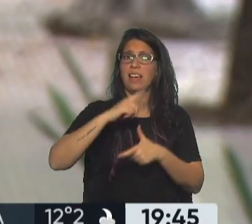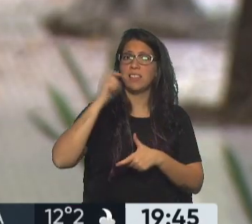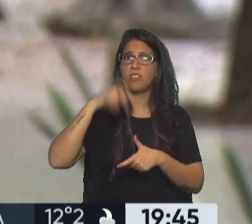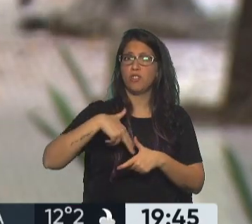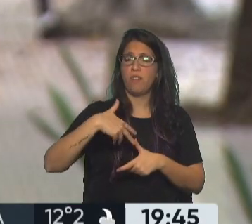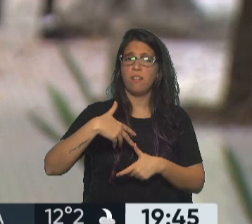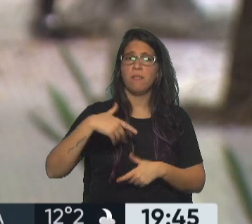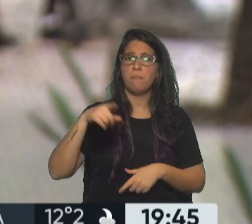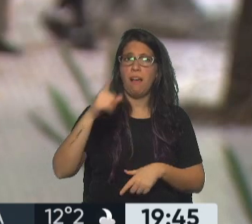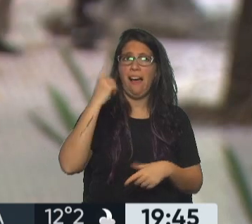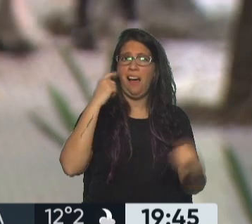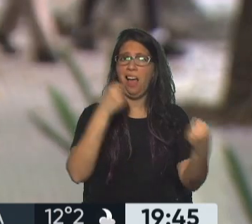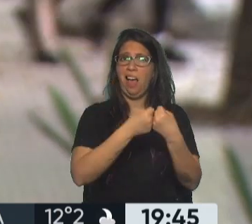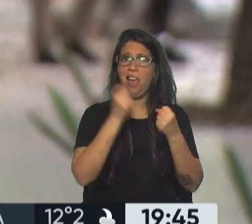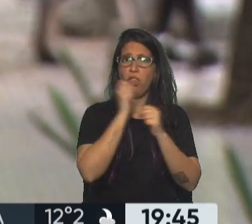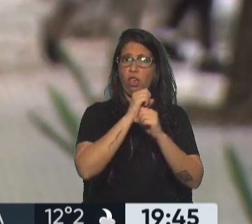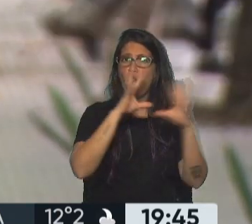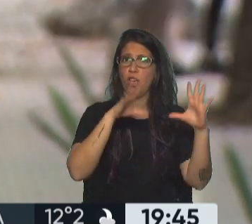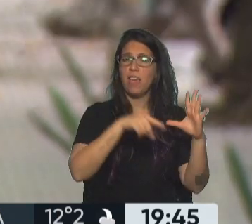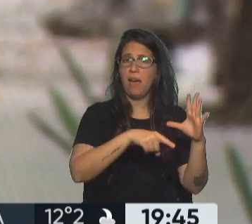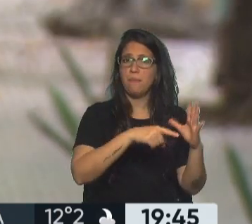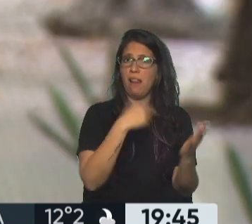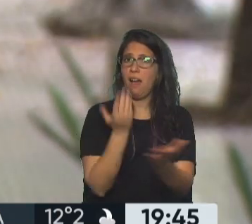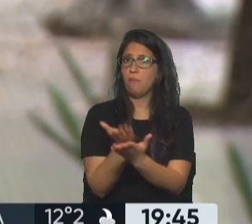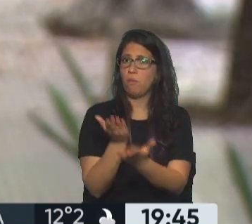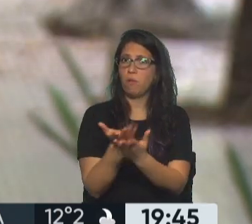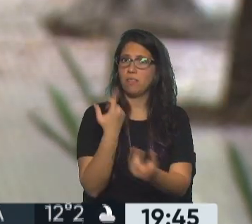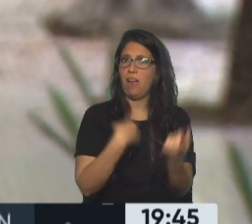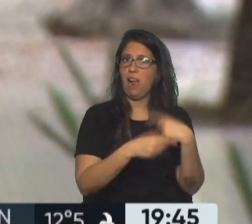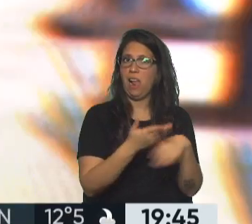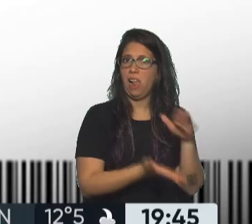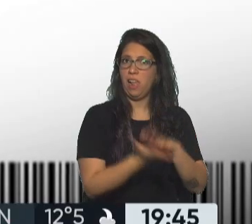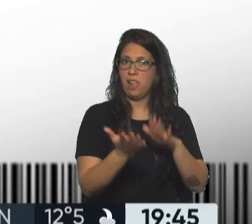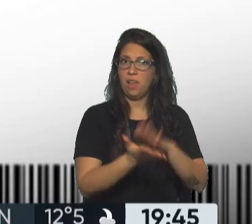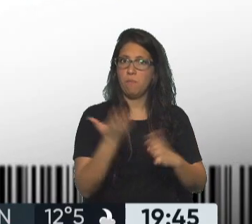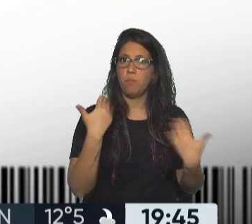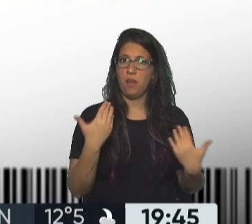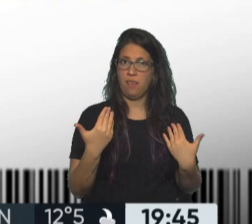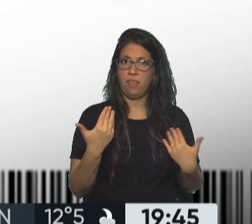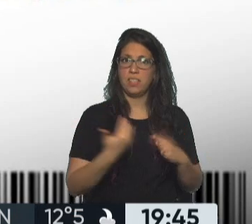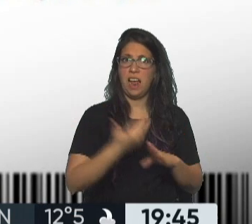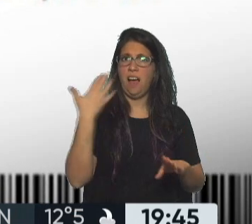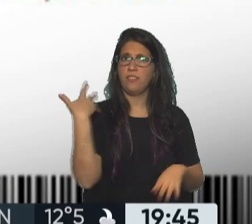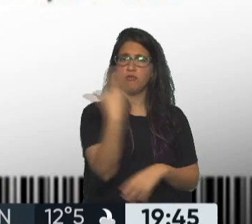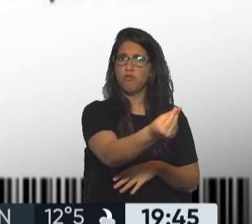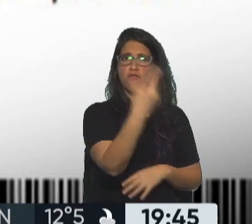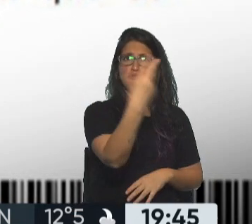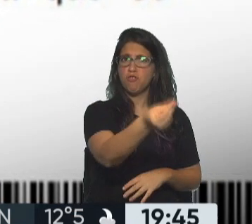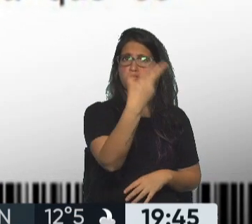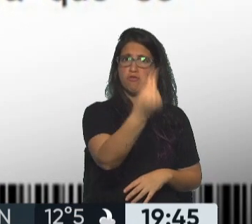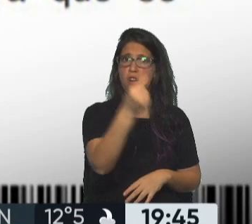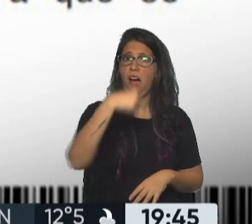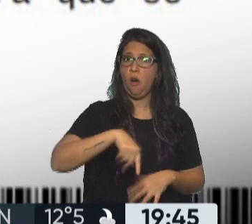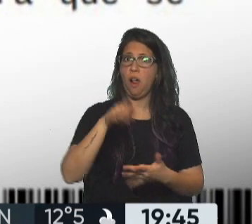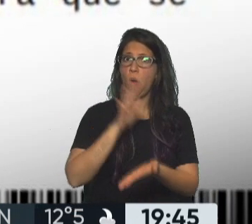Feria, que sea acorde a su pensamiento ideológico para anteponer el recurso y que se pueda revertir estas salidas transitorias que ya habían sido negadas y que ahora con